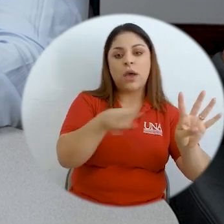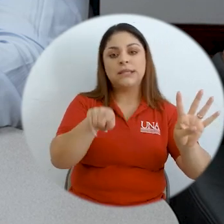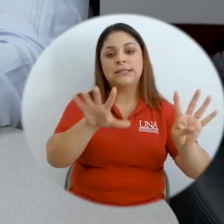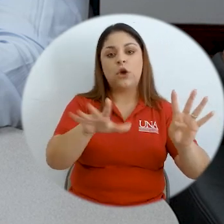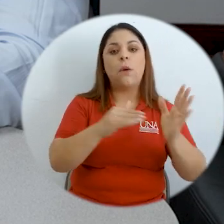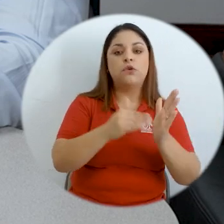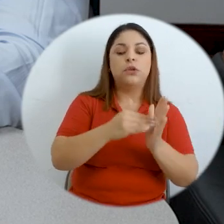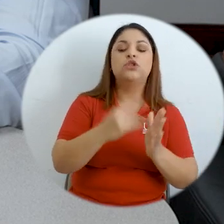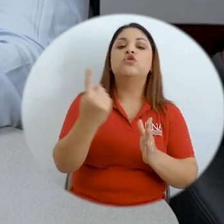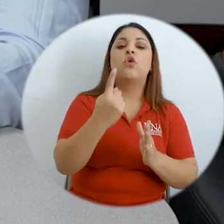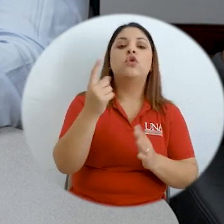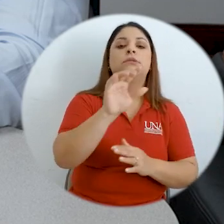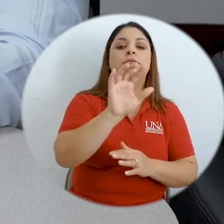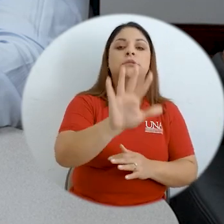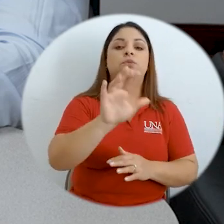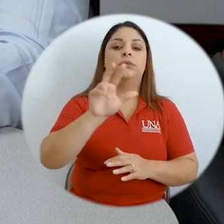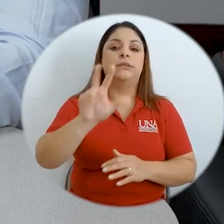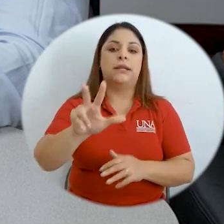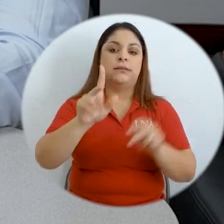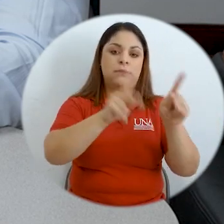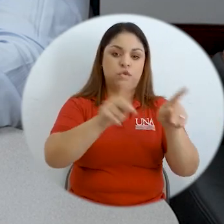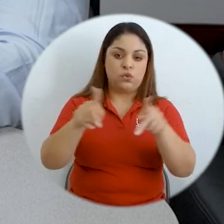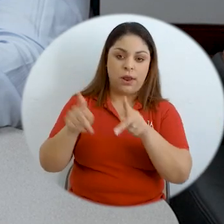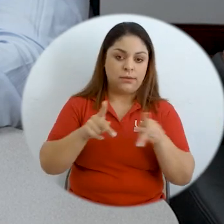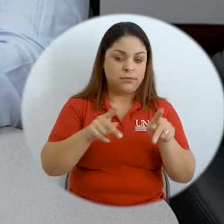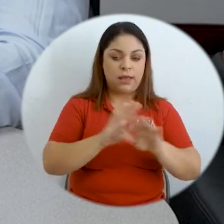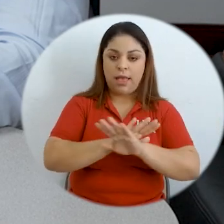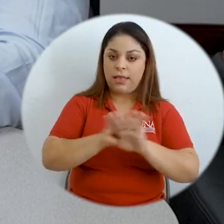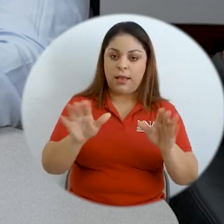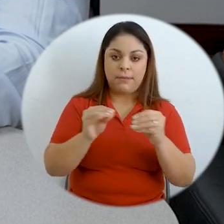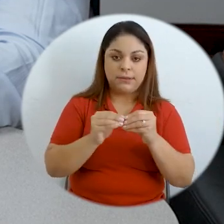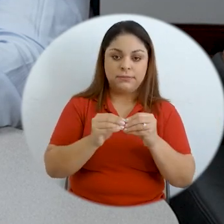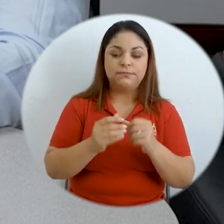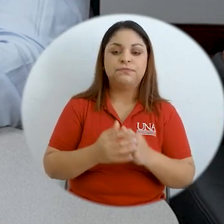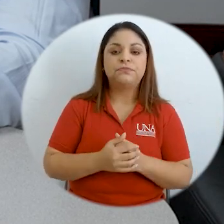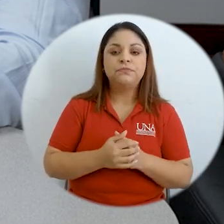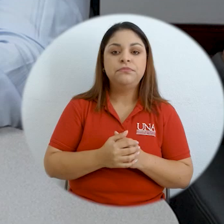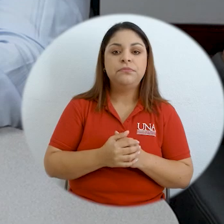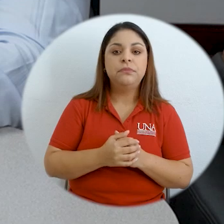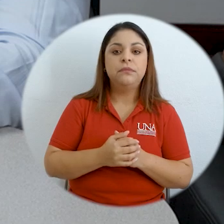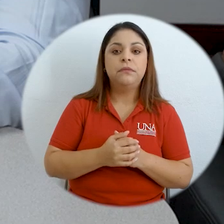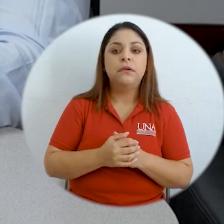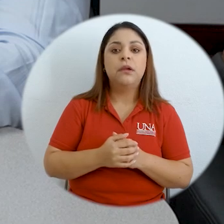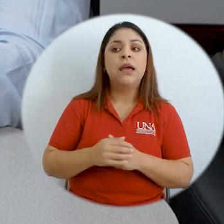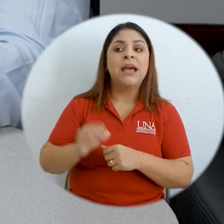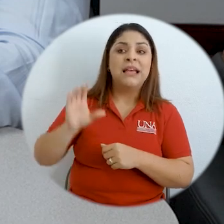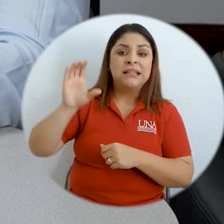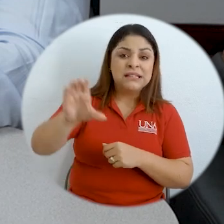universidad, en general, incluyendo el sector administrativo y el sector académico, ronda los